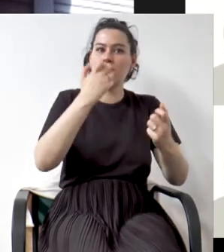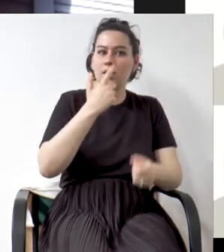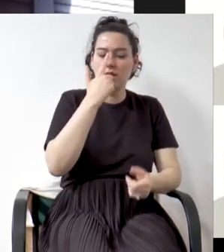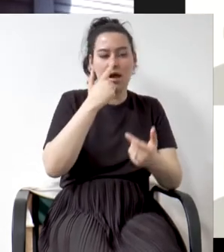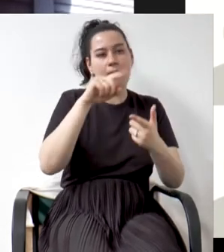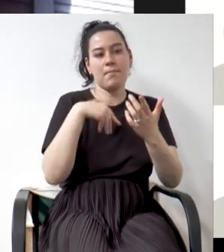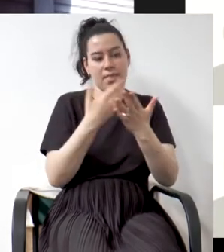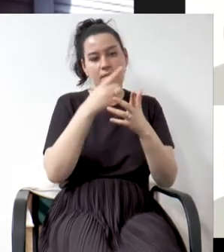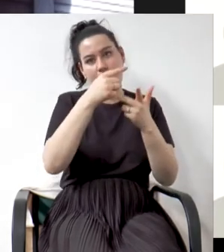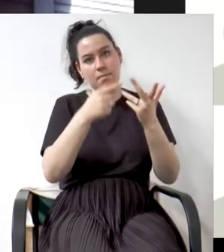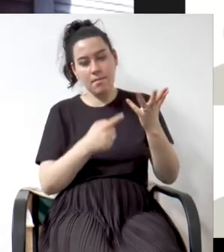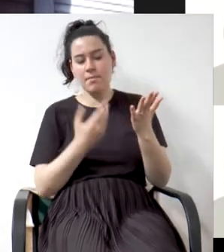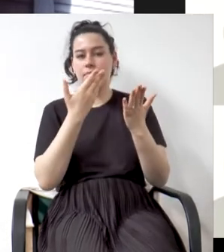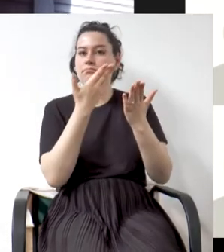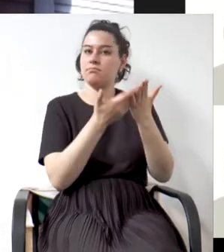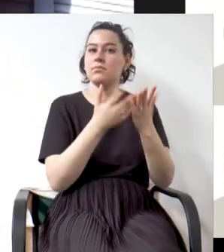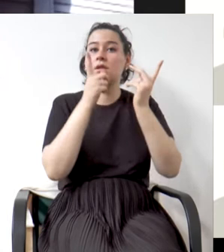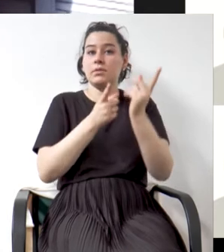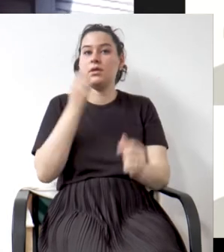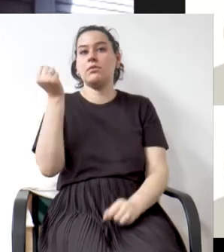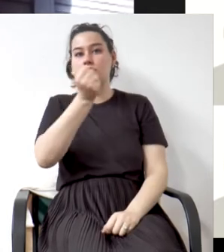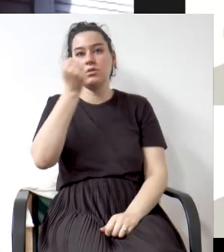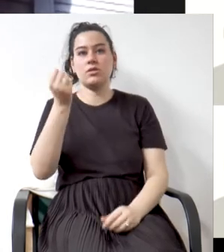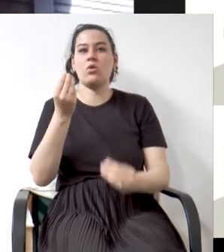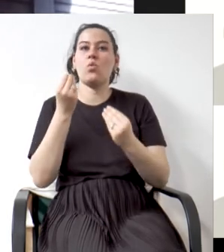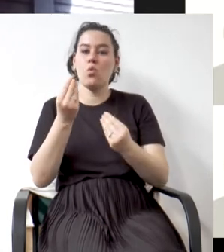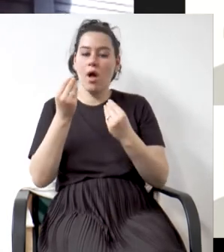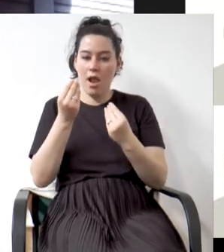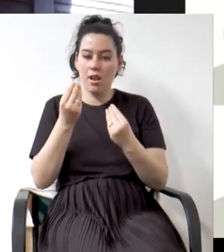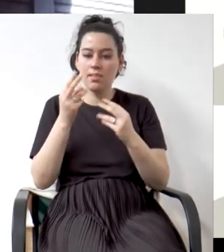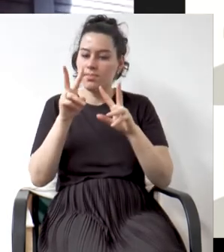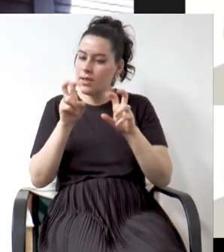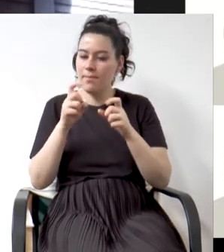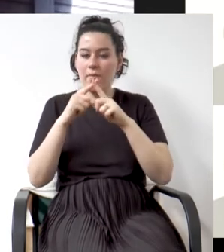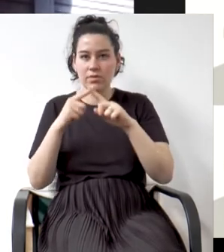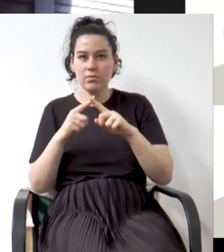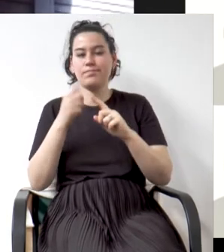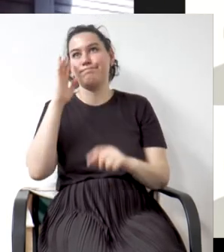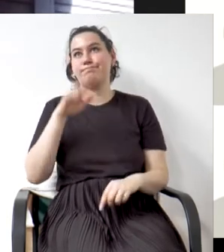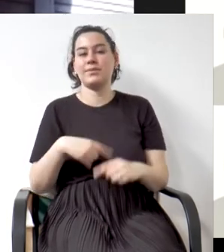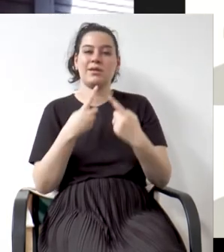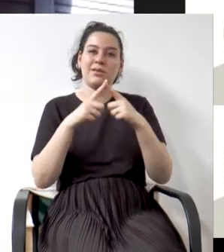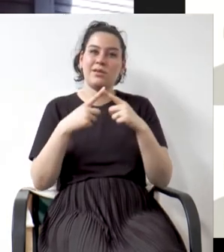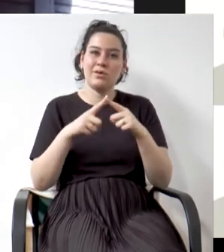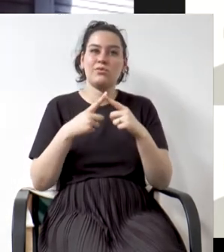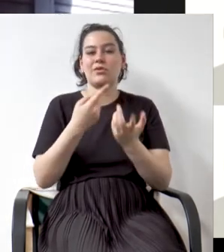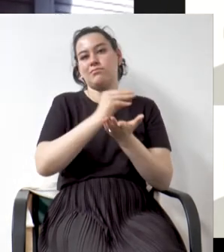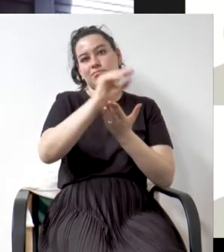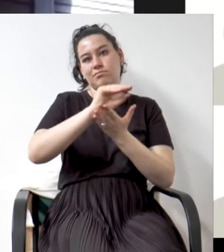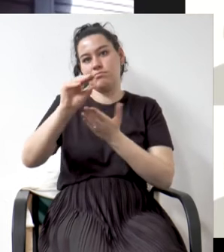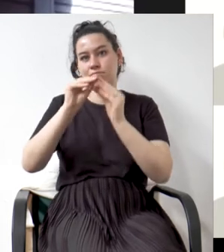son los que van a estar persiguiendo, pero también importa mucho cuál es el terreno de esa discusión. O sea, no es lo mismo discutir un reparto